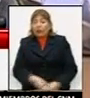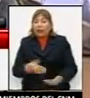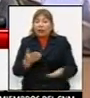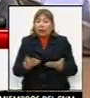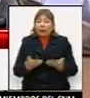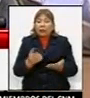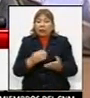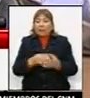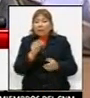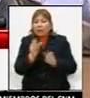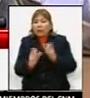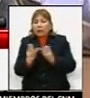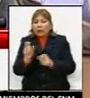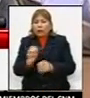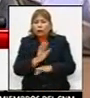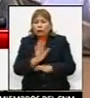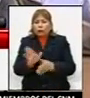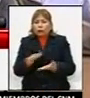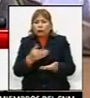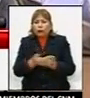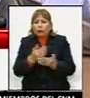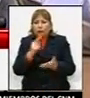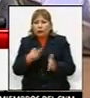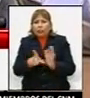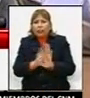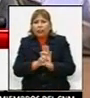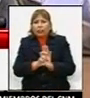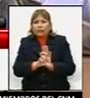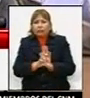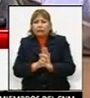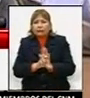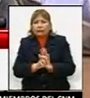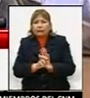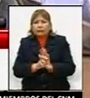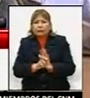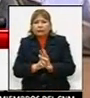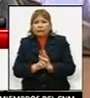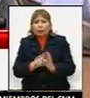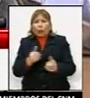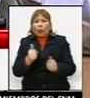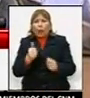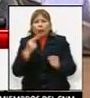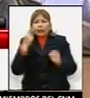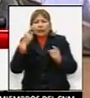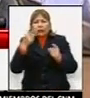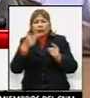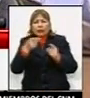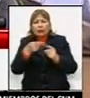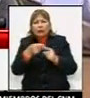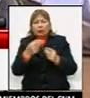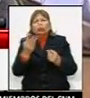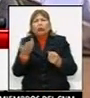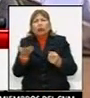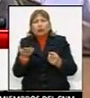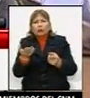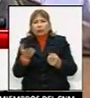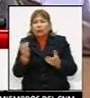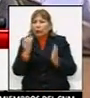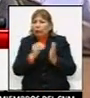aportes públicos, todo eso ya está en la ley. Y entonces, ¿cuál es el reto? ¿Solo ponerlo en la Constitución?